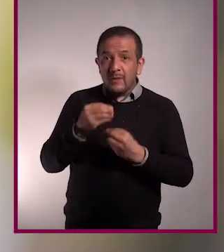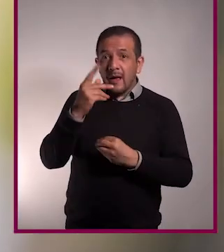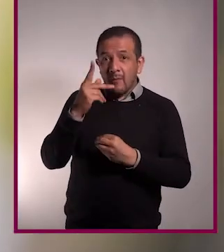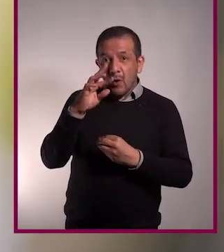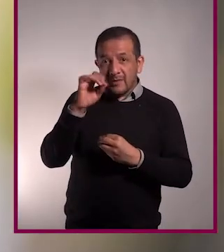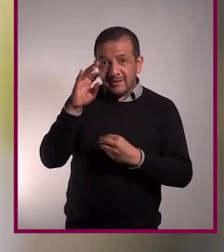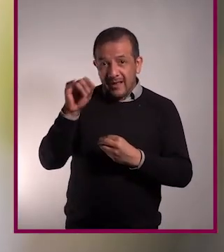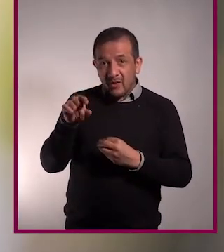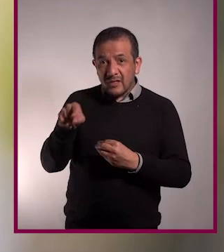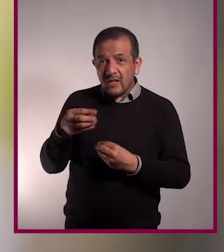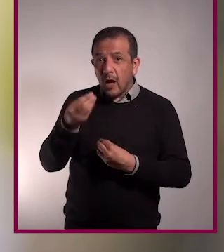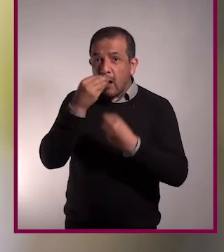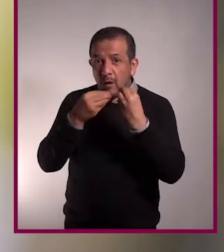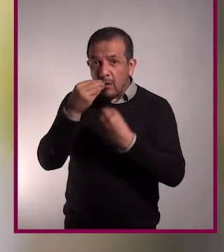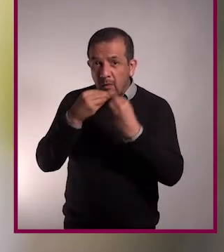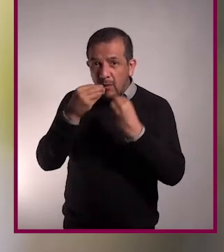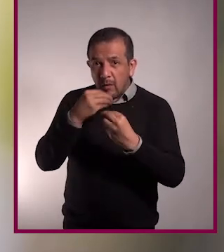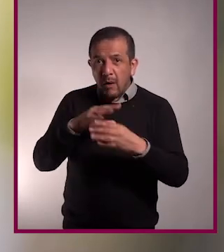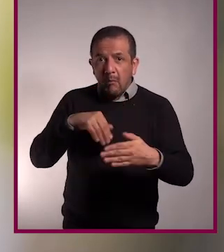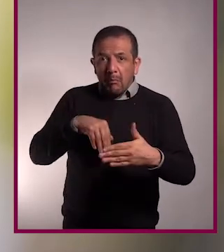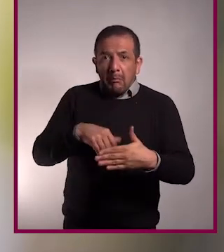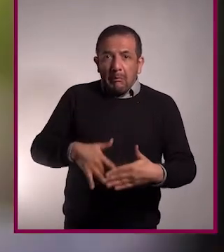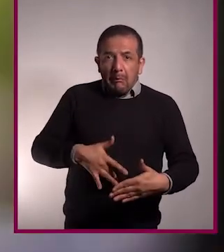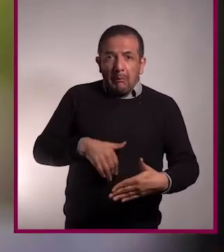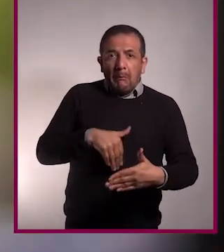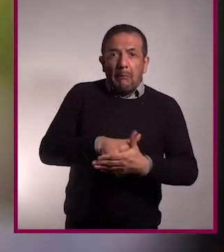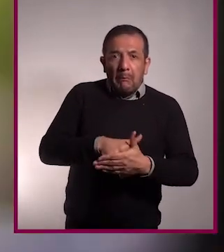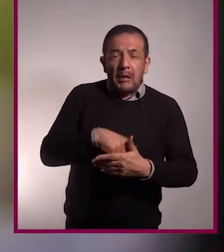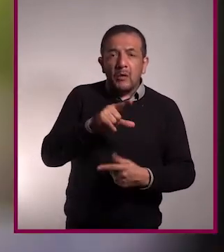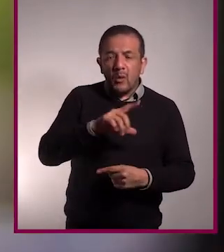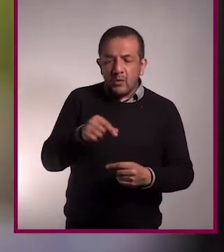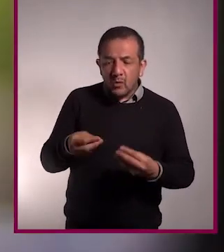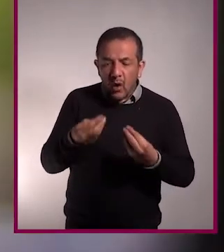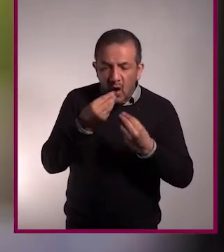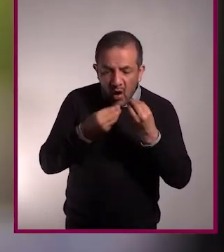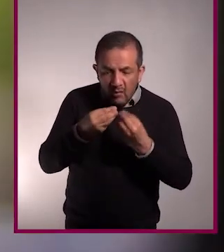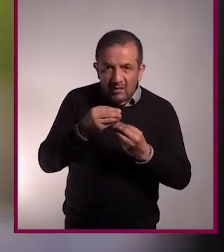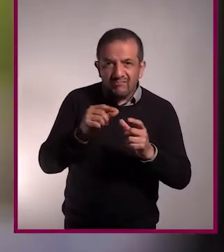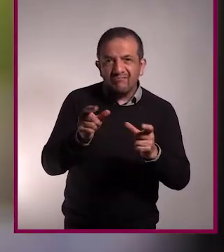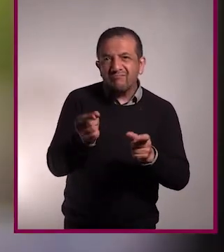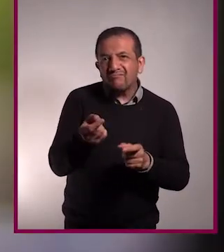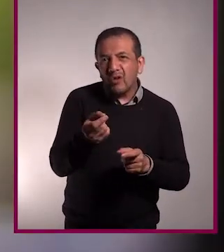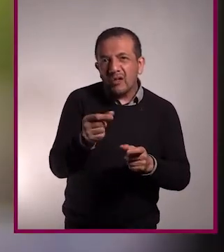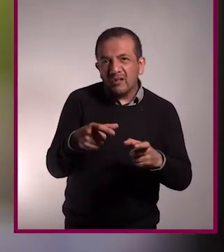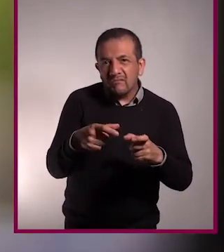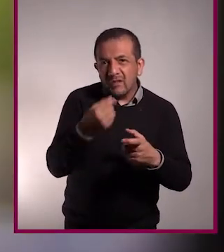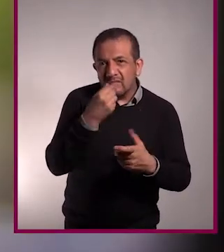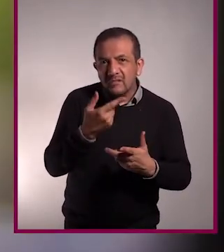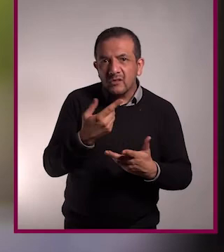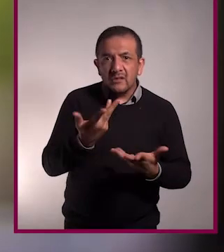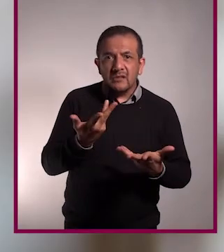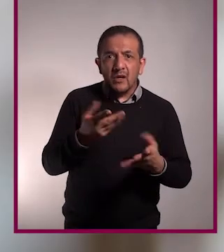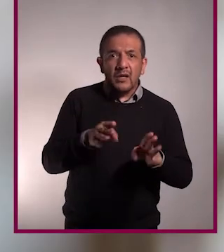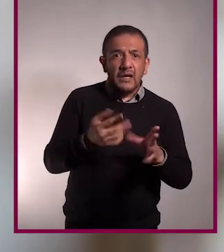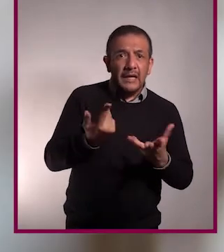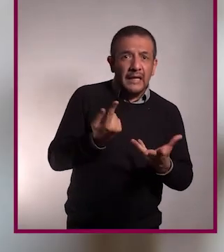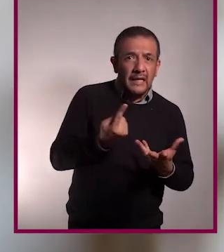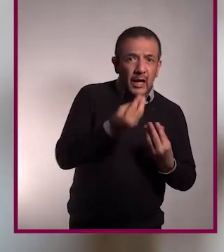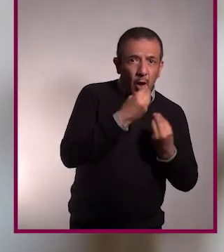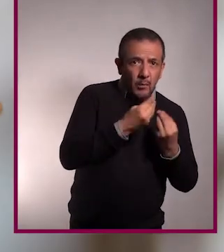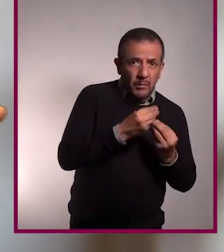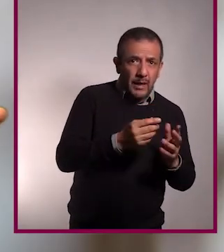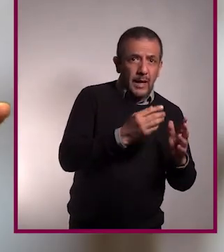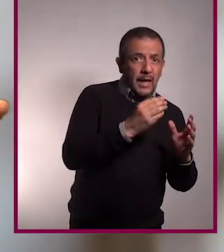ultraprocesados no te quitan el hambre, casi no producen saciedad y cuando llega la hora de comer, facilitan que comas en exceso.